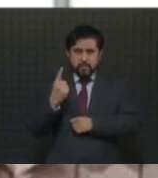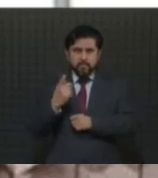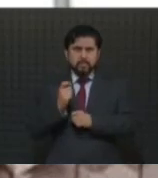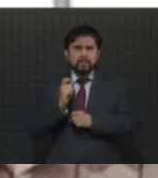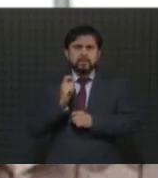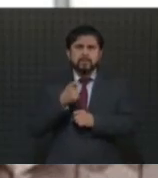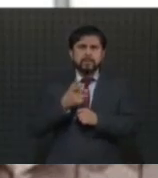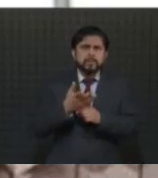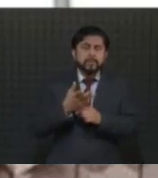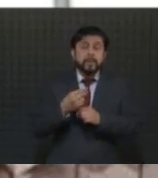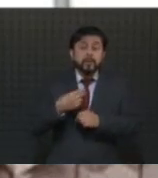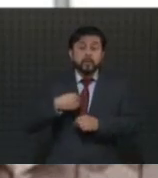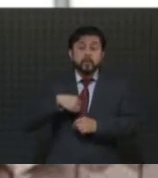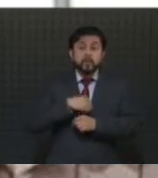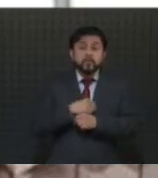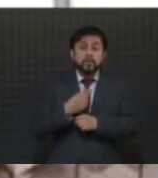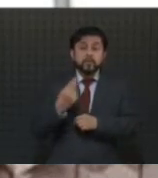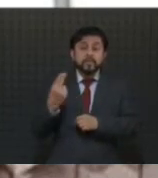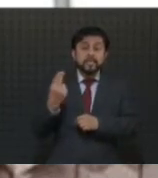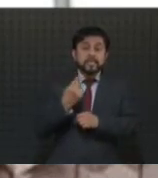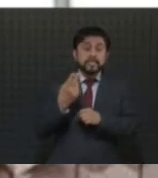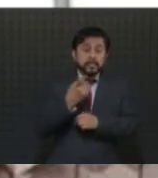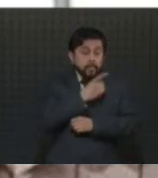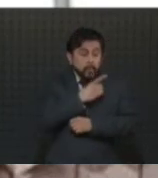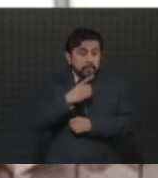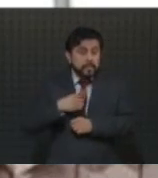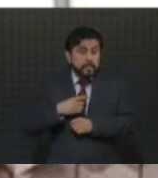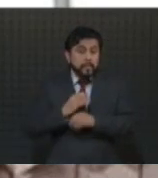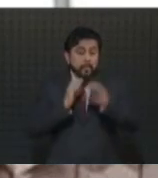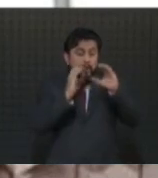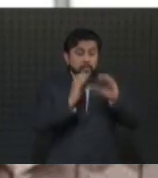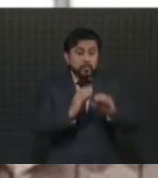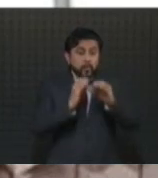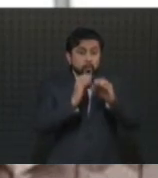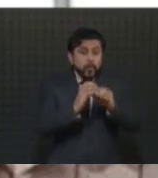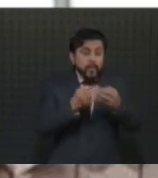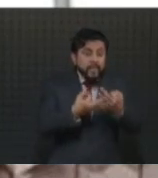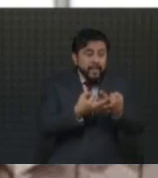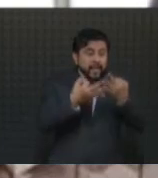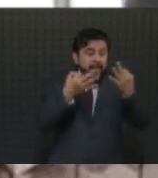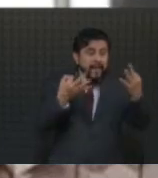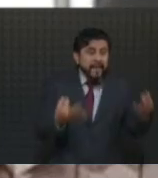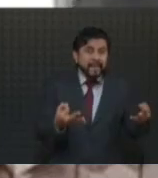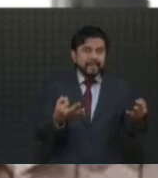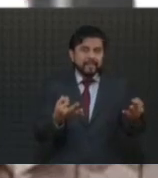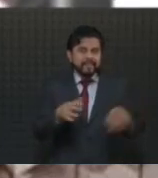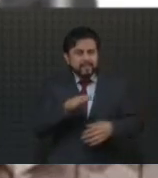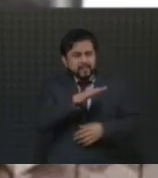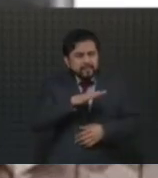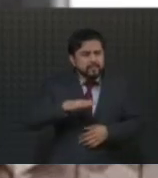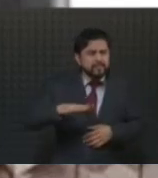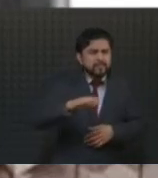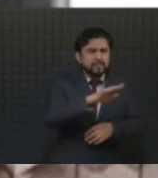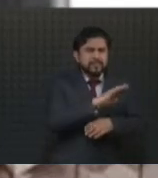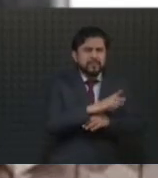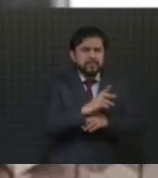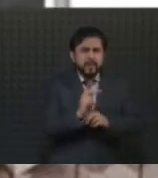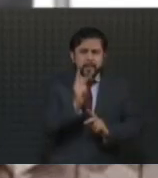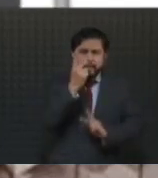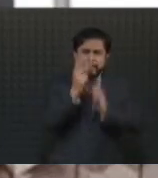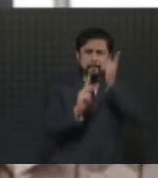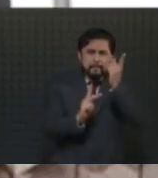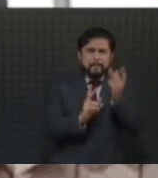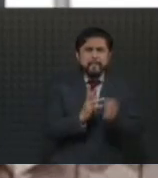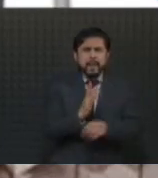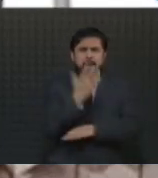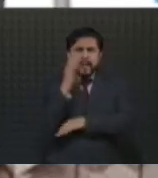que tengamos de la tierra, y por eso es tan importante dedicar un monumento a la mujer indígena y a la tierra,